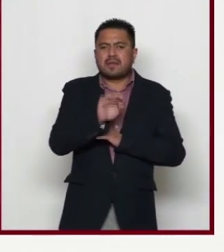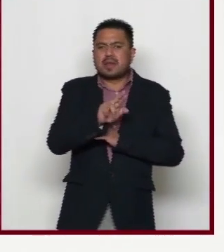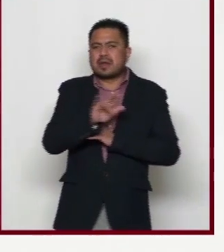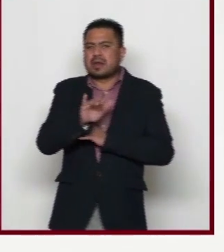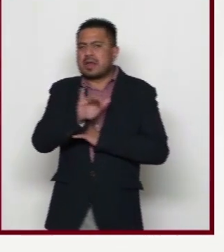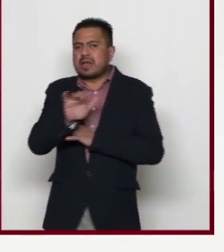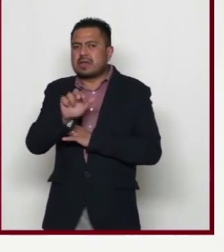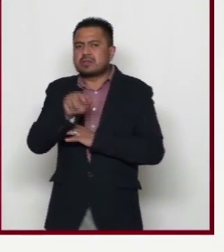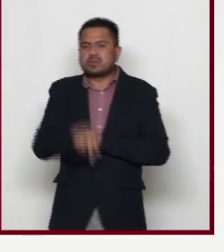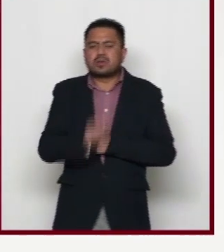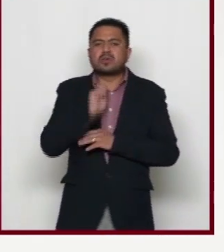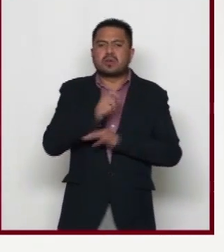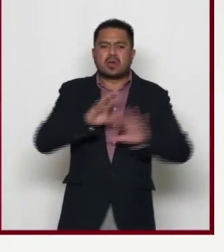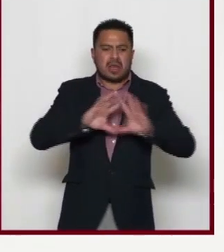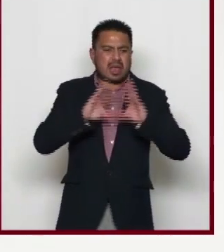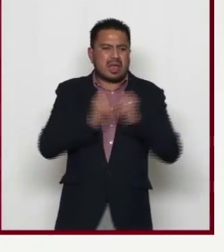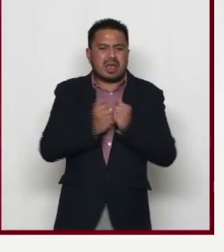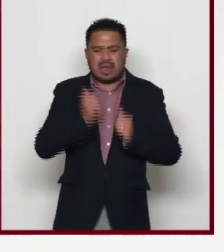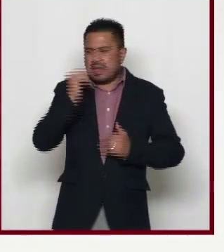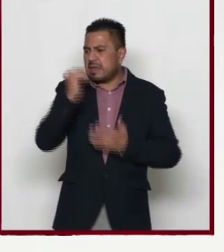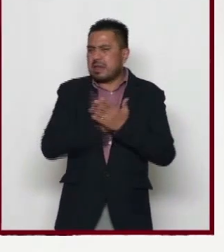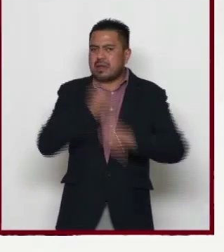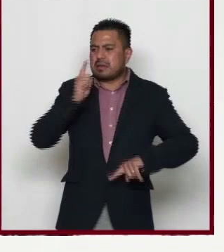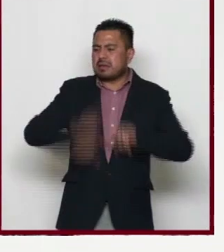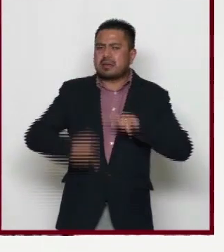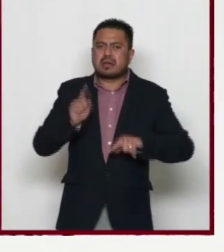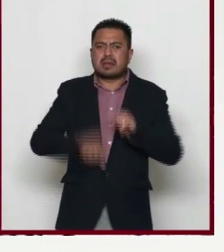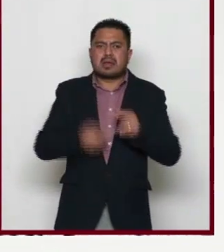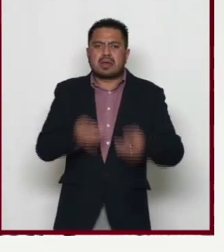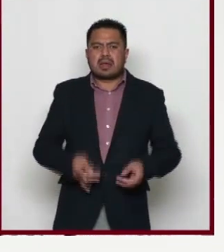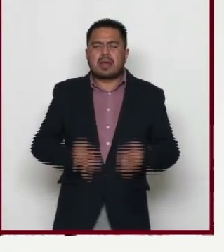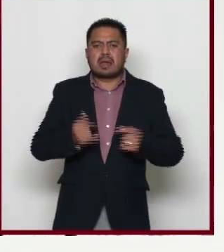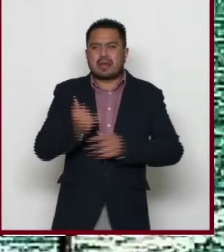aberración cromática, que resta calidad a la imagen.